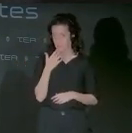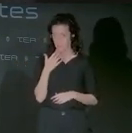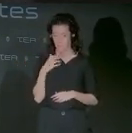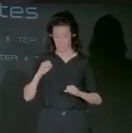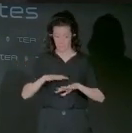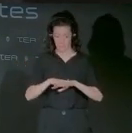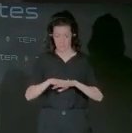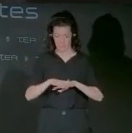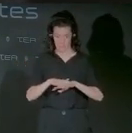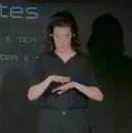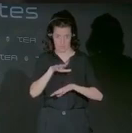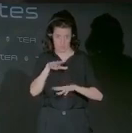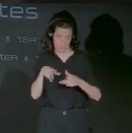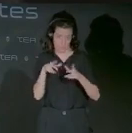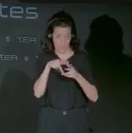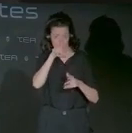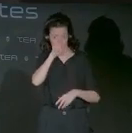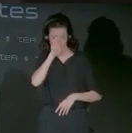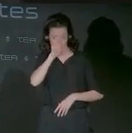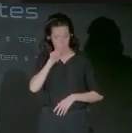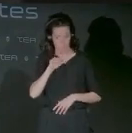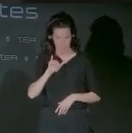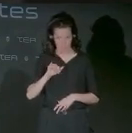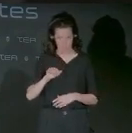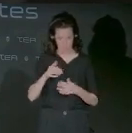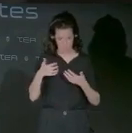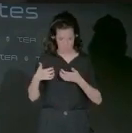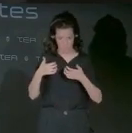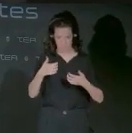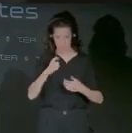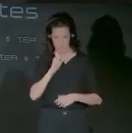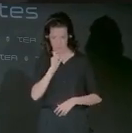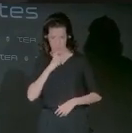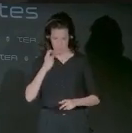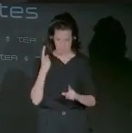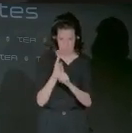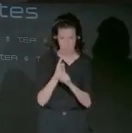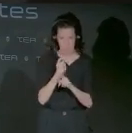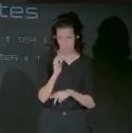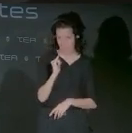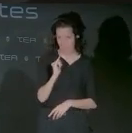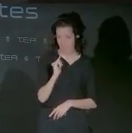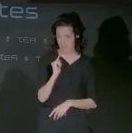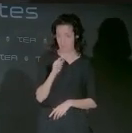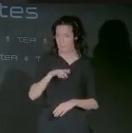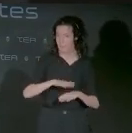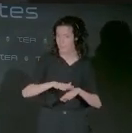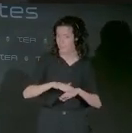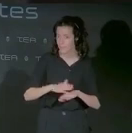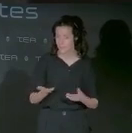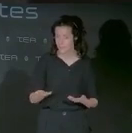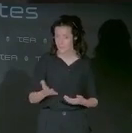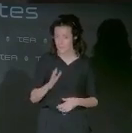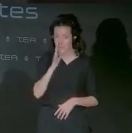social? Al final también es, creo que es un tema de educación, ¿no? Y de que